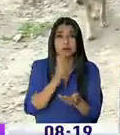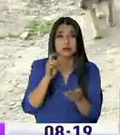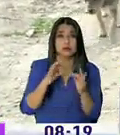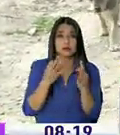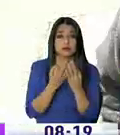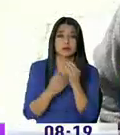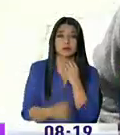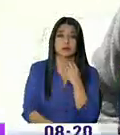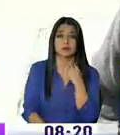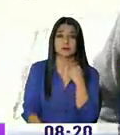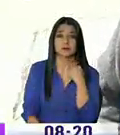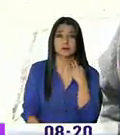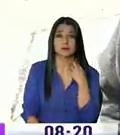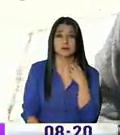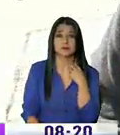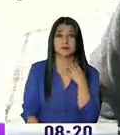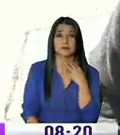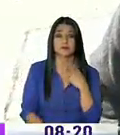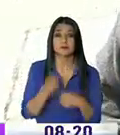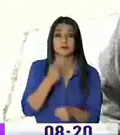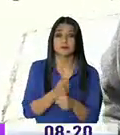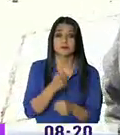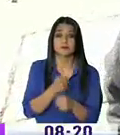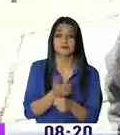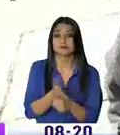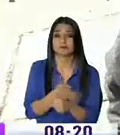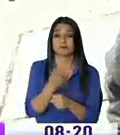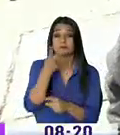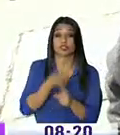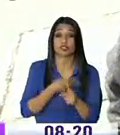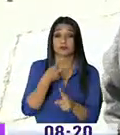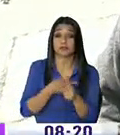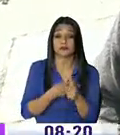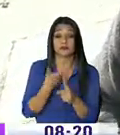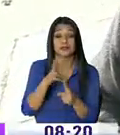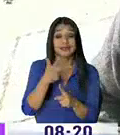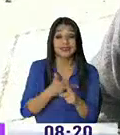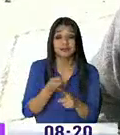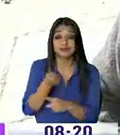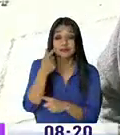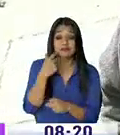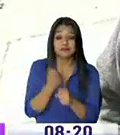necesitadas. Estamos sin trabajo ya 2 meses, vamos para 3. Y